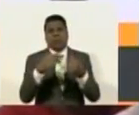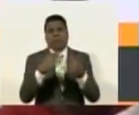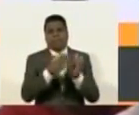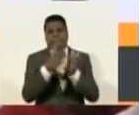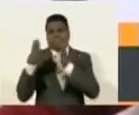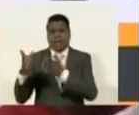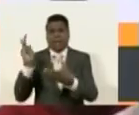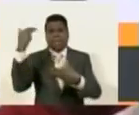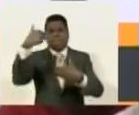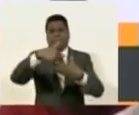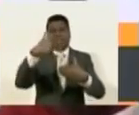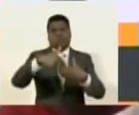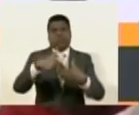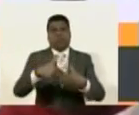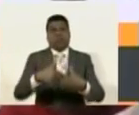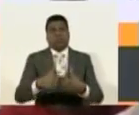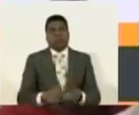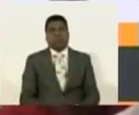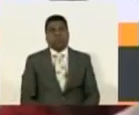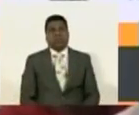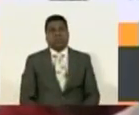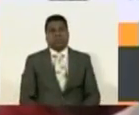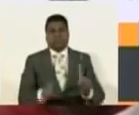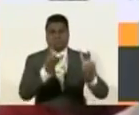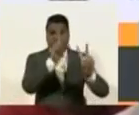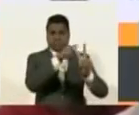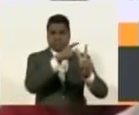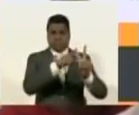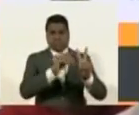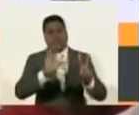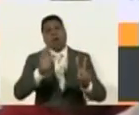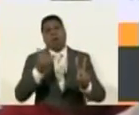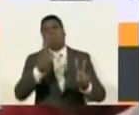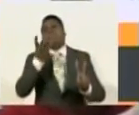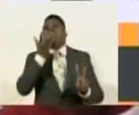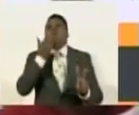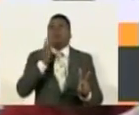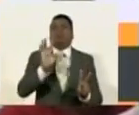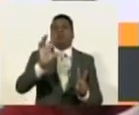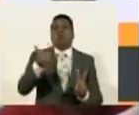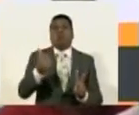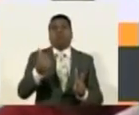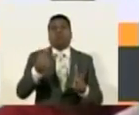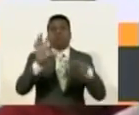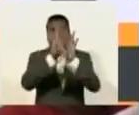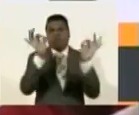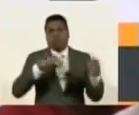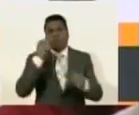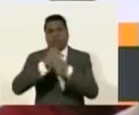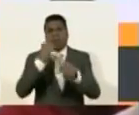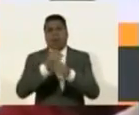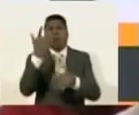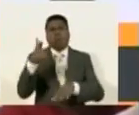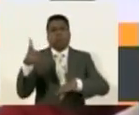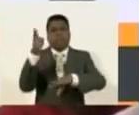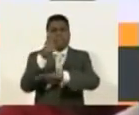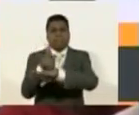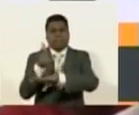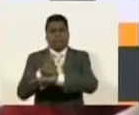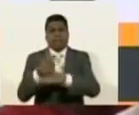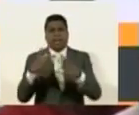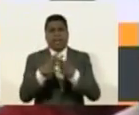Que se acabe el rentismo petrolero y comiencen a verse otros frentes de trabajo. Hoy está allá en el Fuerte Tiuna la exposición